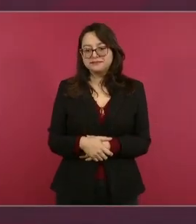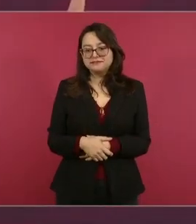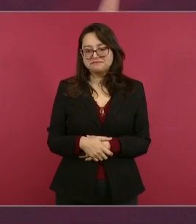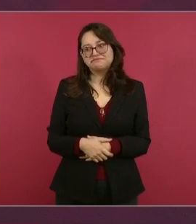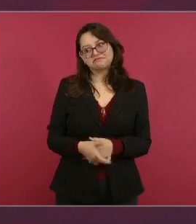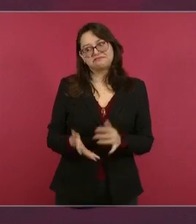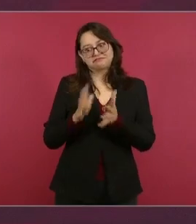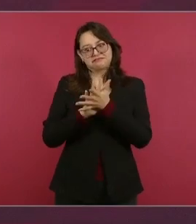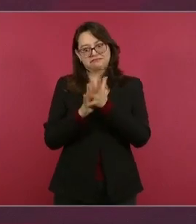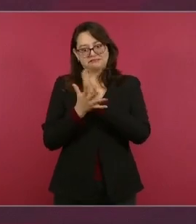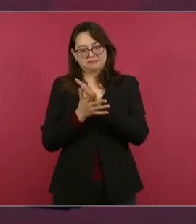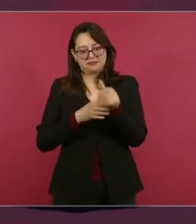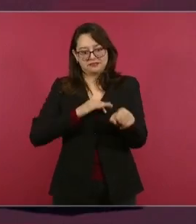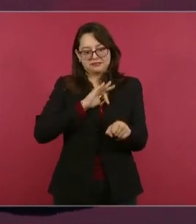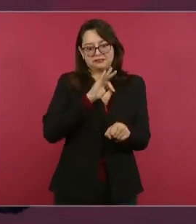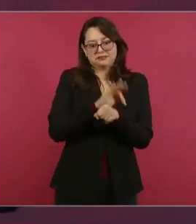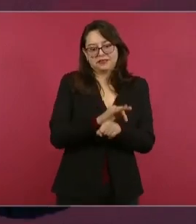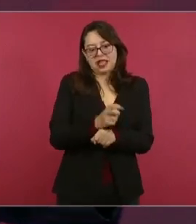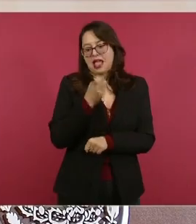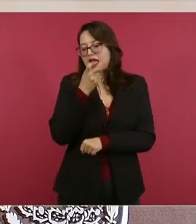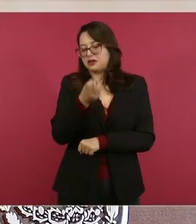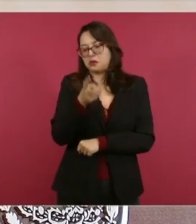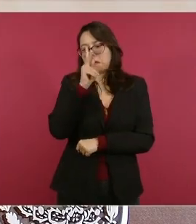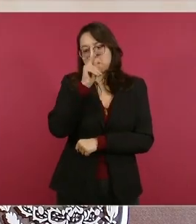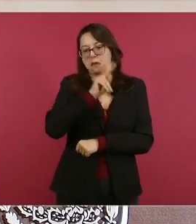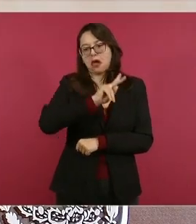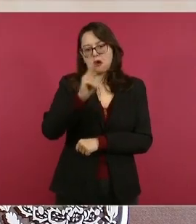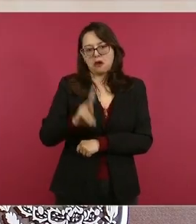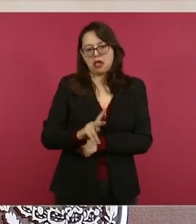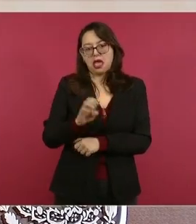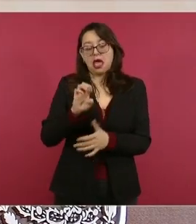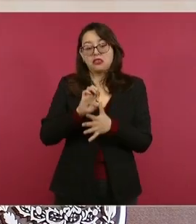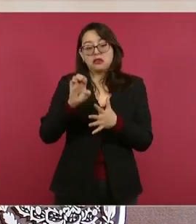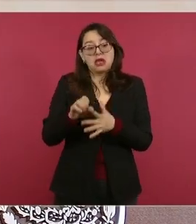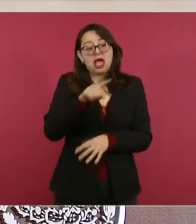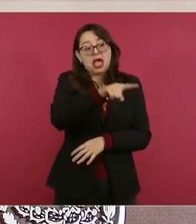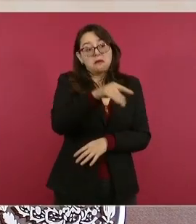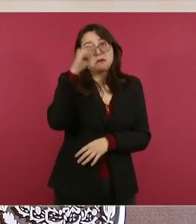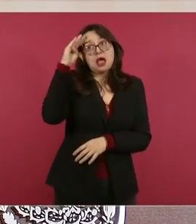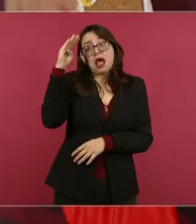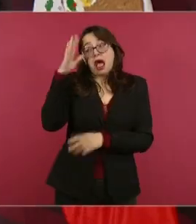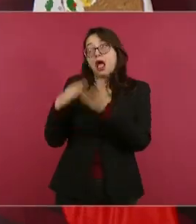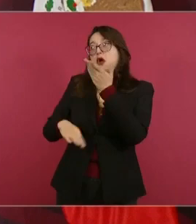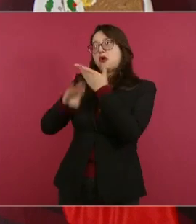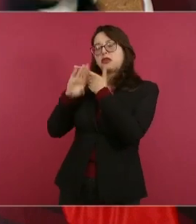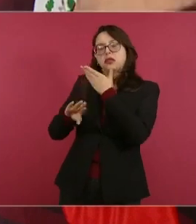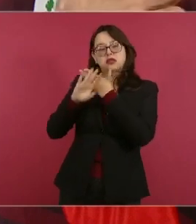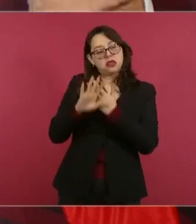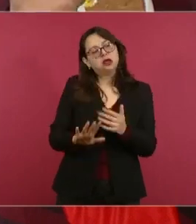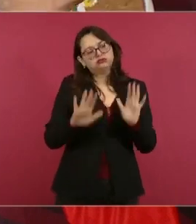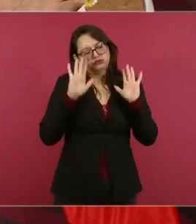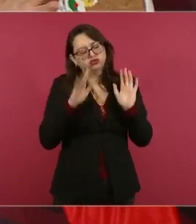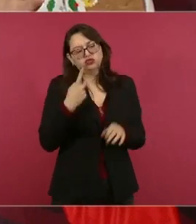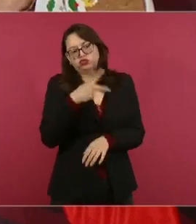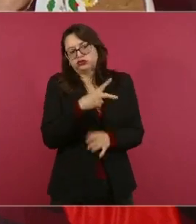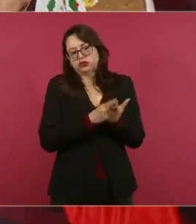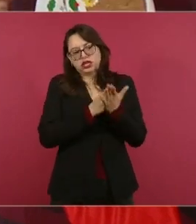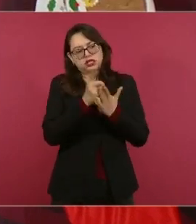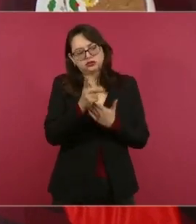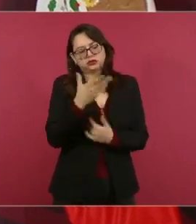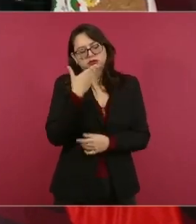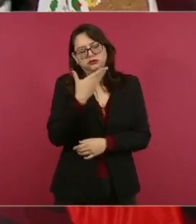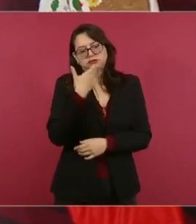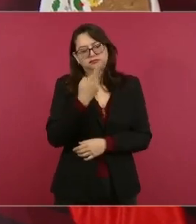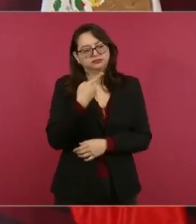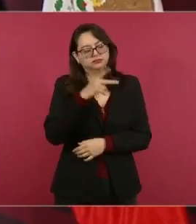porque yo estoy aquí para defender los intereses del pueblo, pero tiene todo su derecho